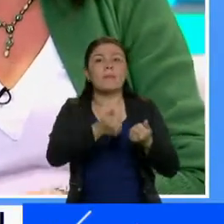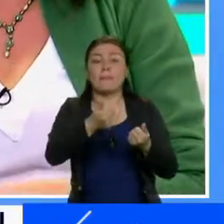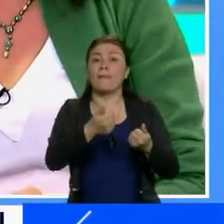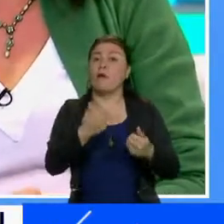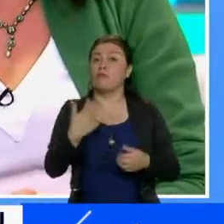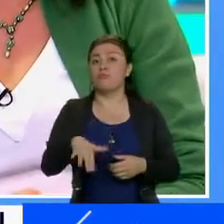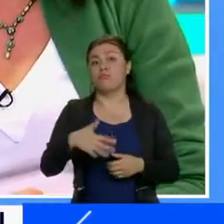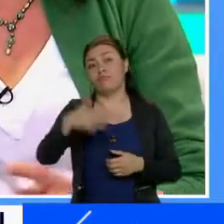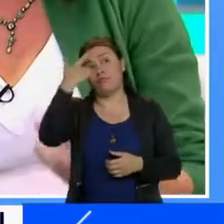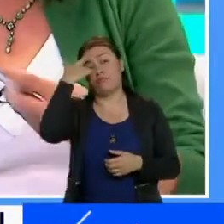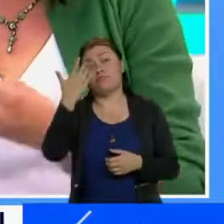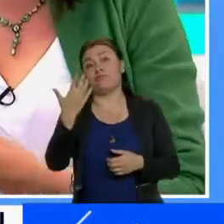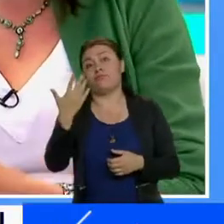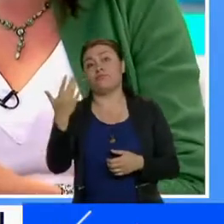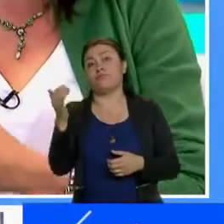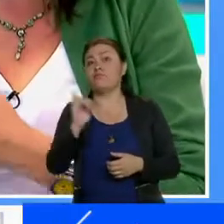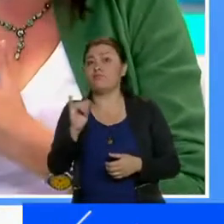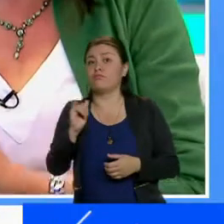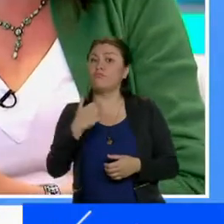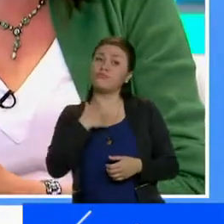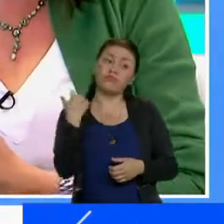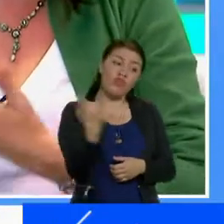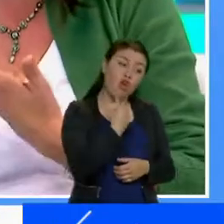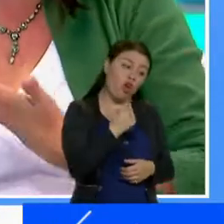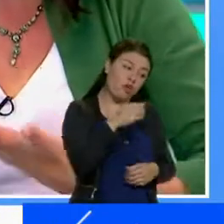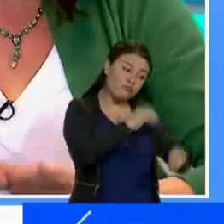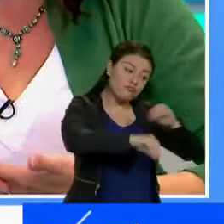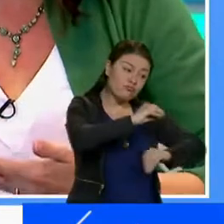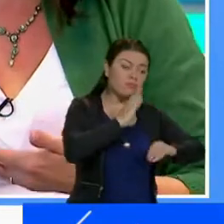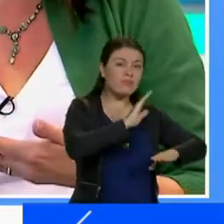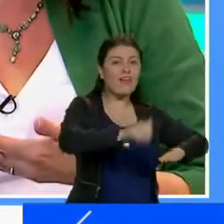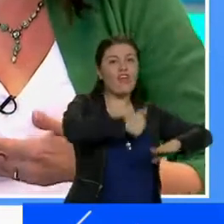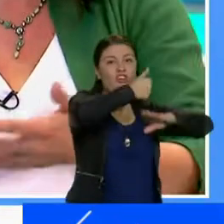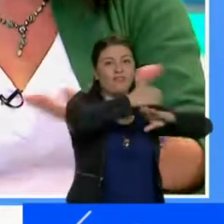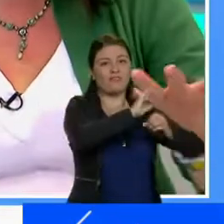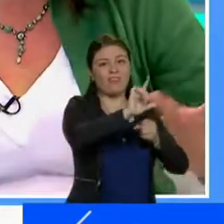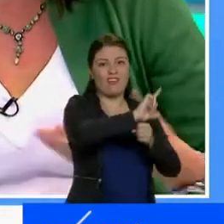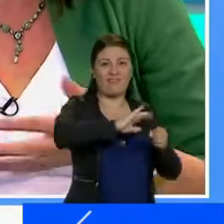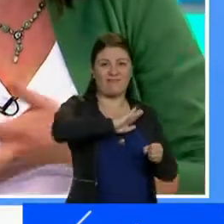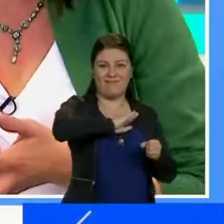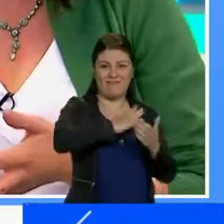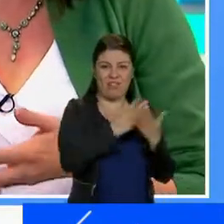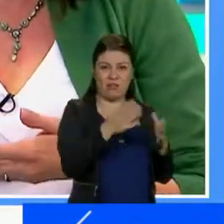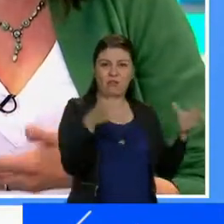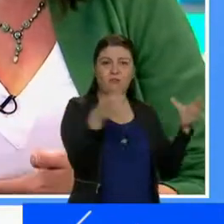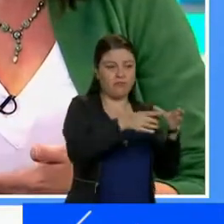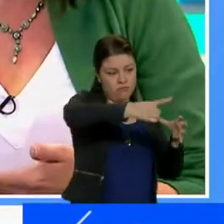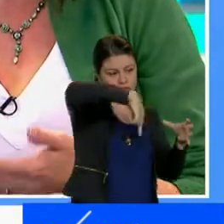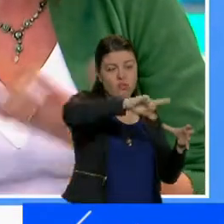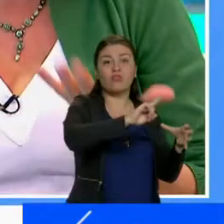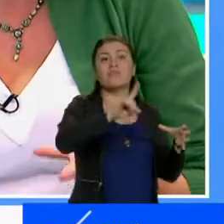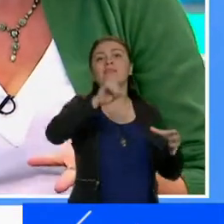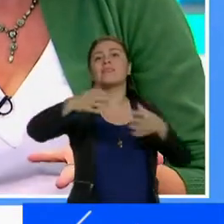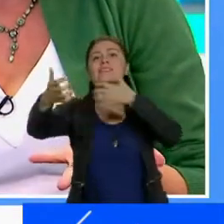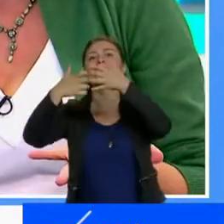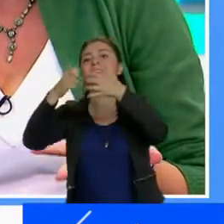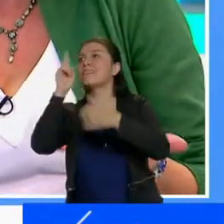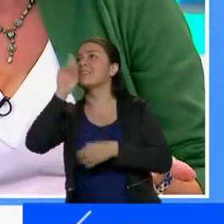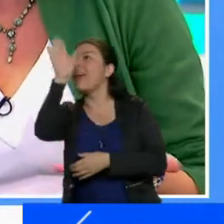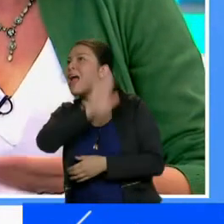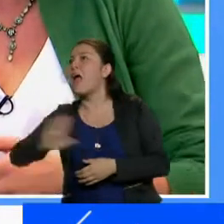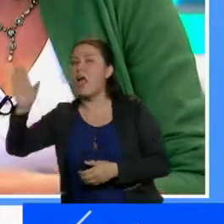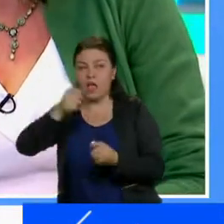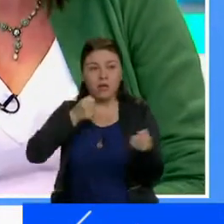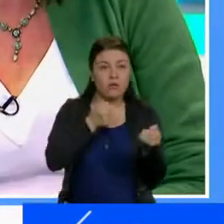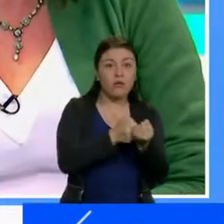procesos acompañados no solamente por las autoridades locales, sino también por todo el sistema nacional, porque muchos de estos municipios son